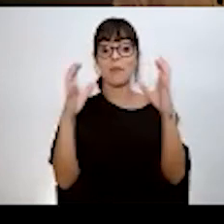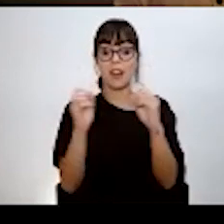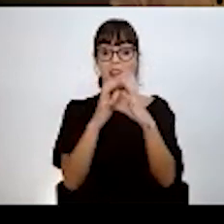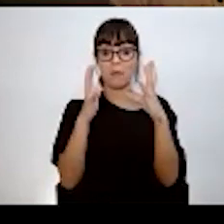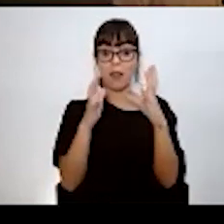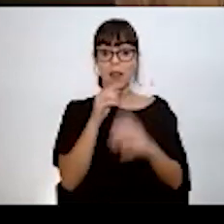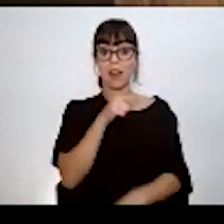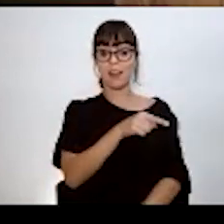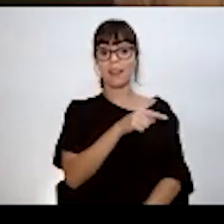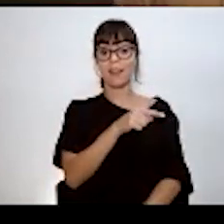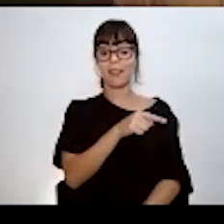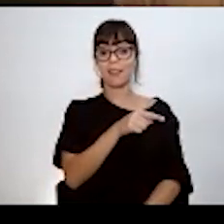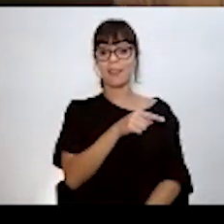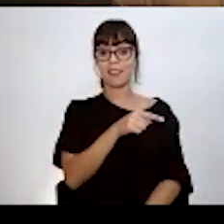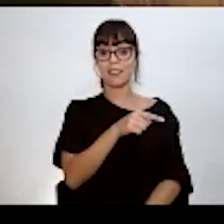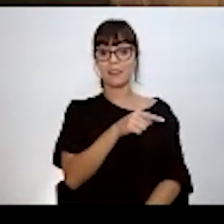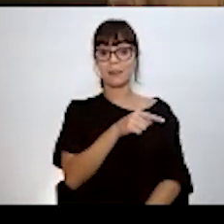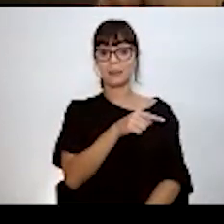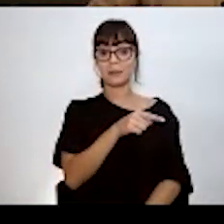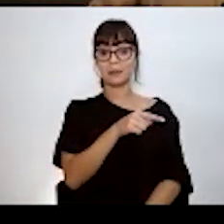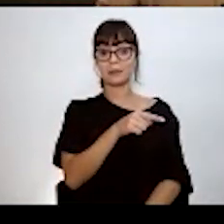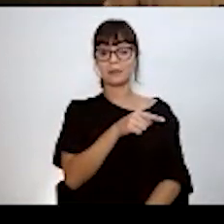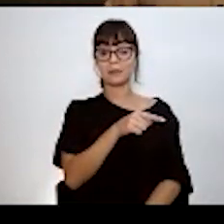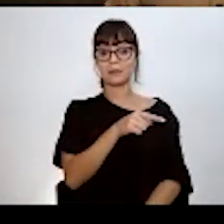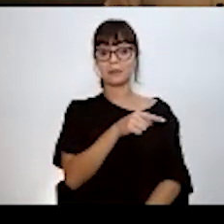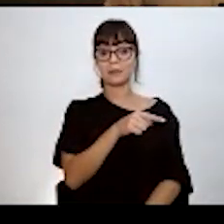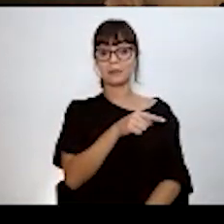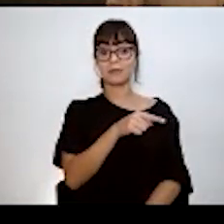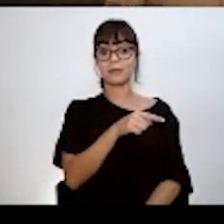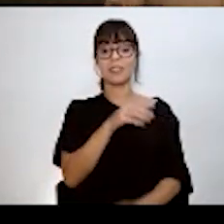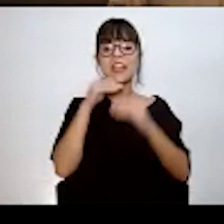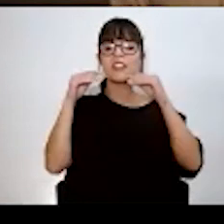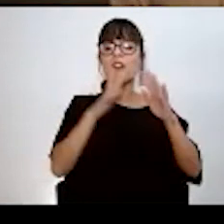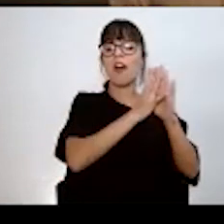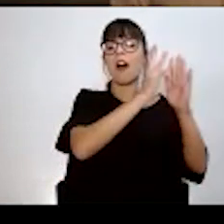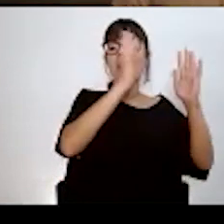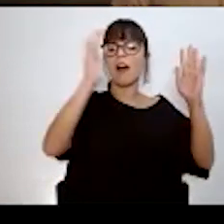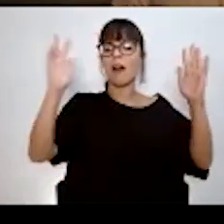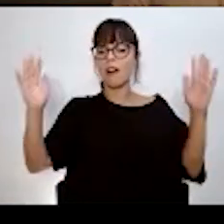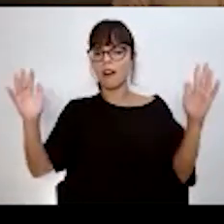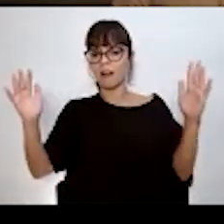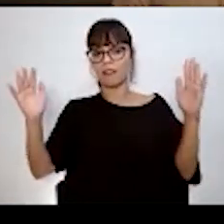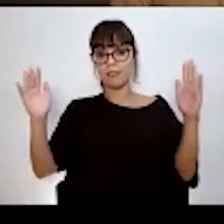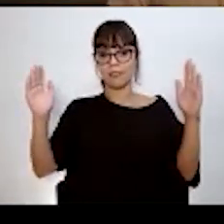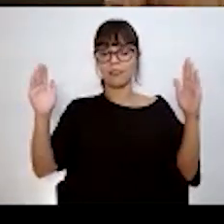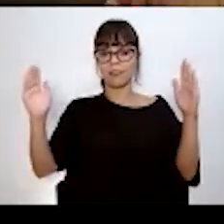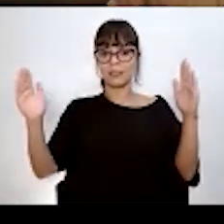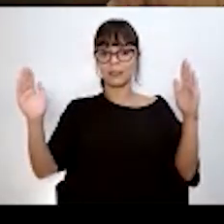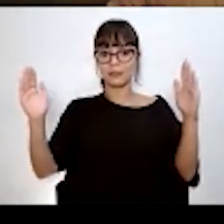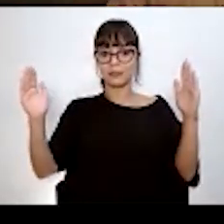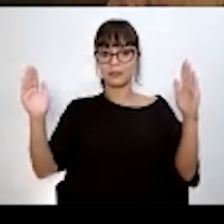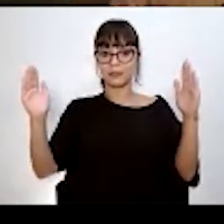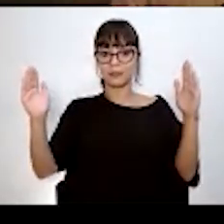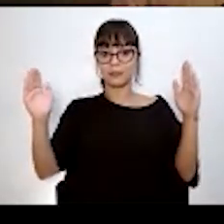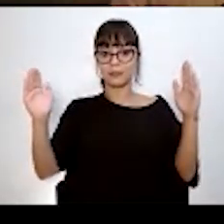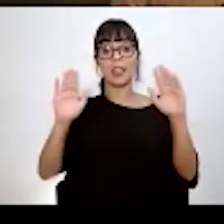Palma fue un paradigma de todo el estudio de la secuencia histórica, fundamentalmente a partir de los estudios de Juan Francisco Navarro y Ernesto Martín, de la